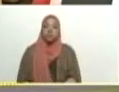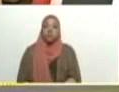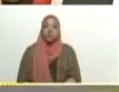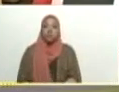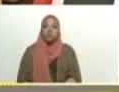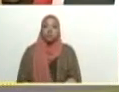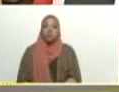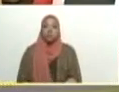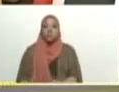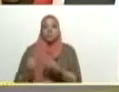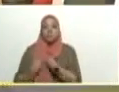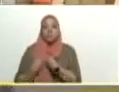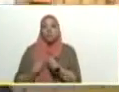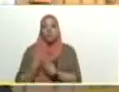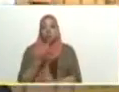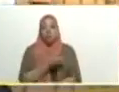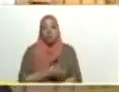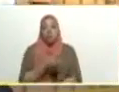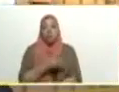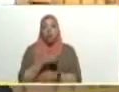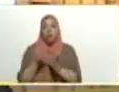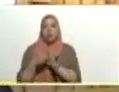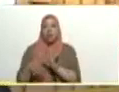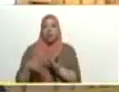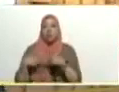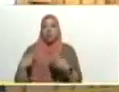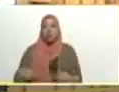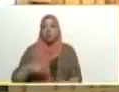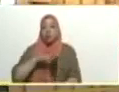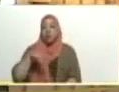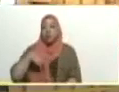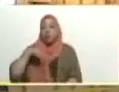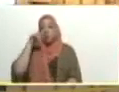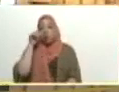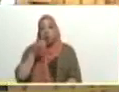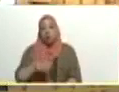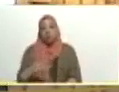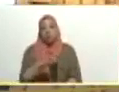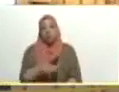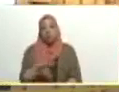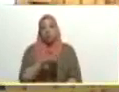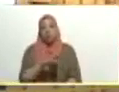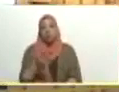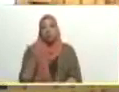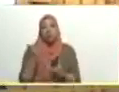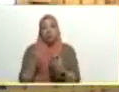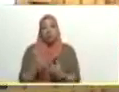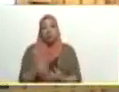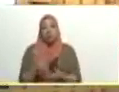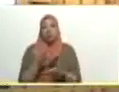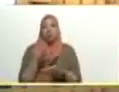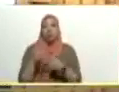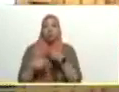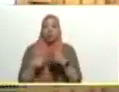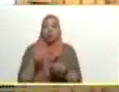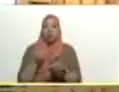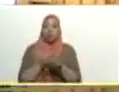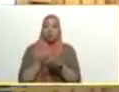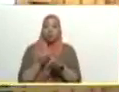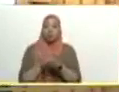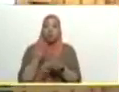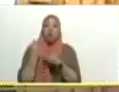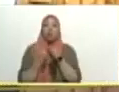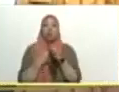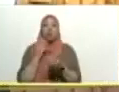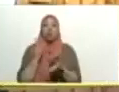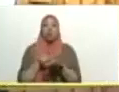para la vida social de los pueblos, para los derechos sociales de nuestro pueblo. ¿Para qué el dinero? Para la estabilidad económica. ¿Para qué el